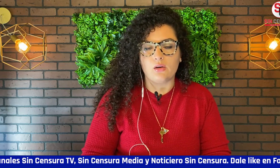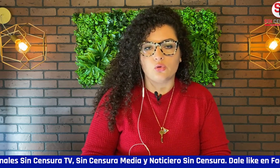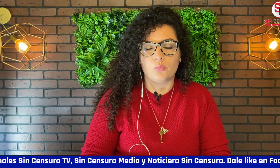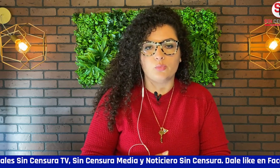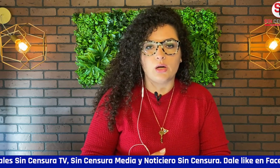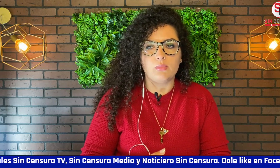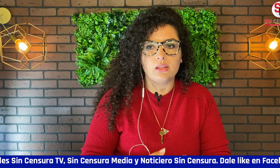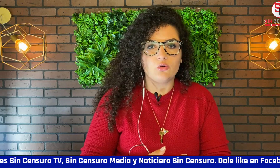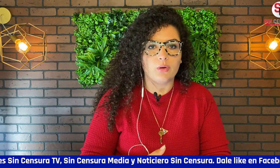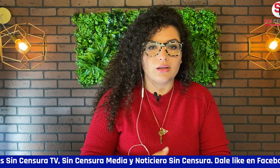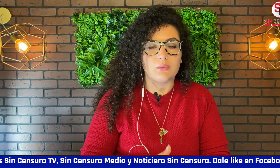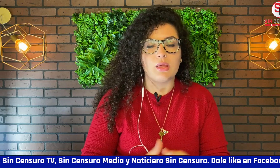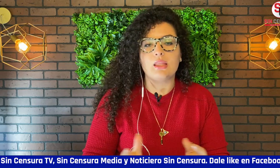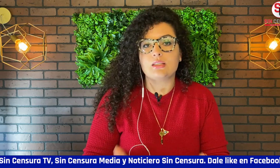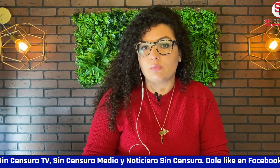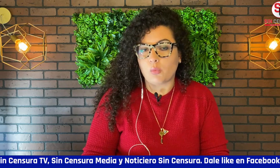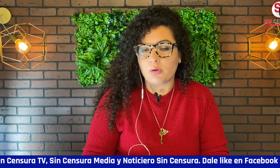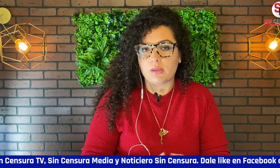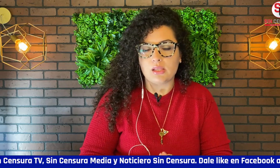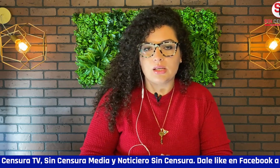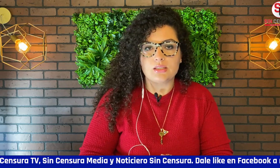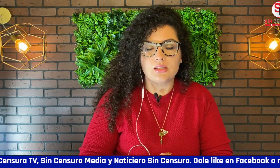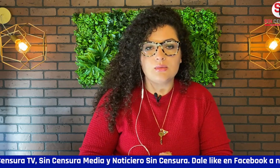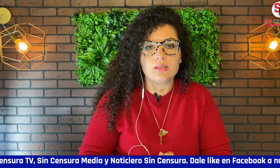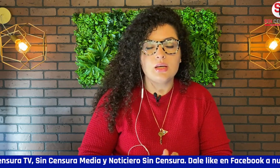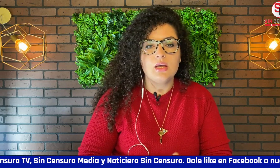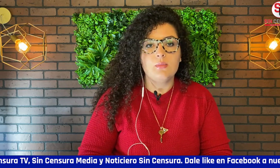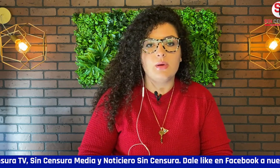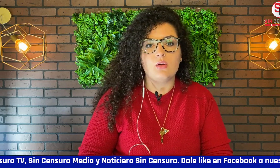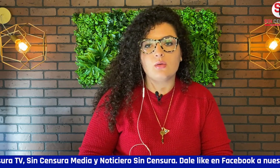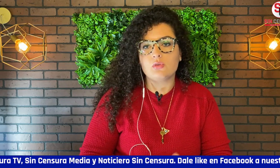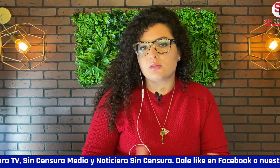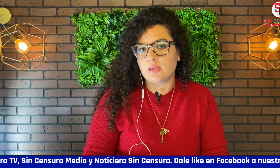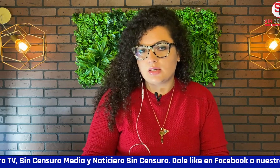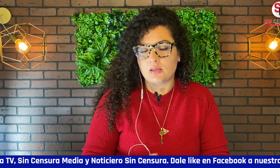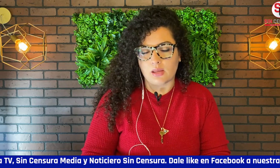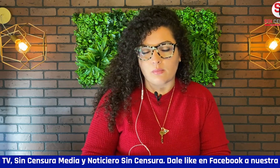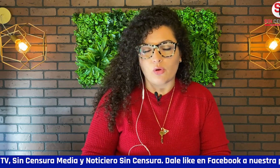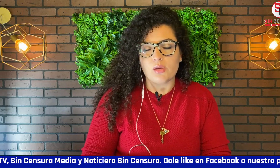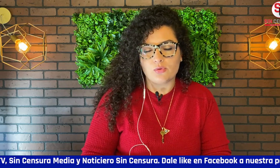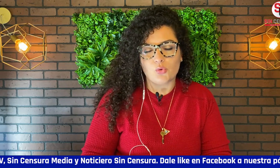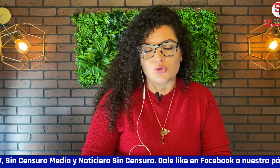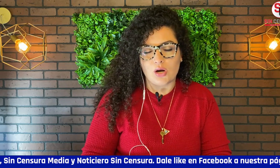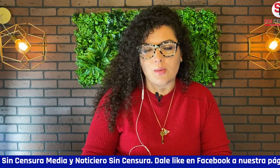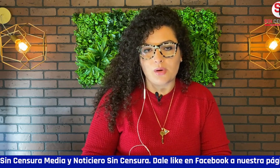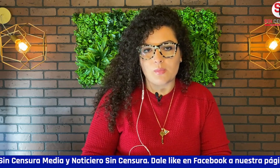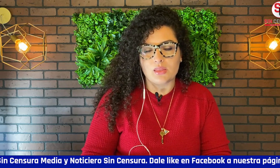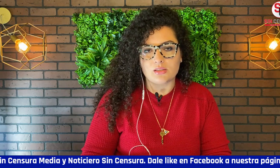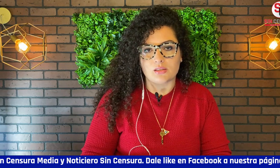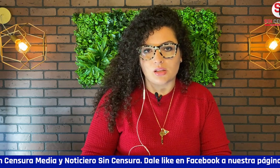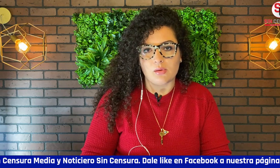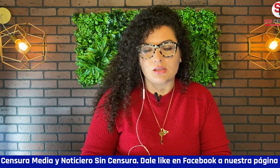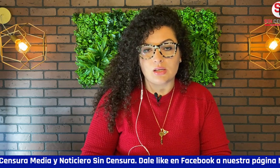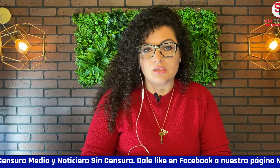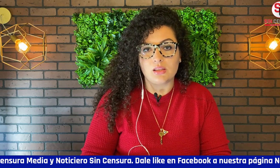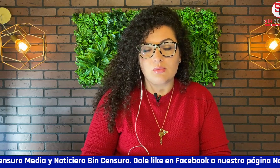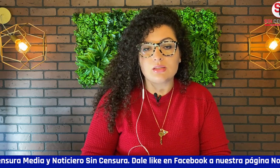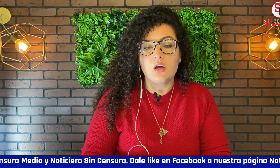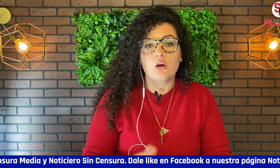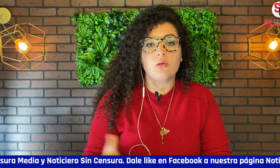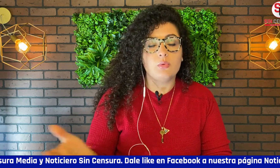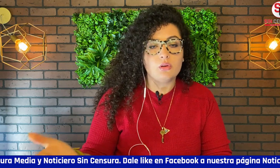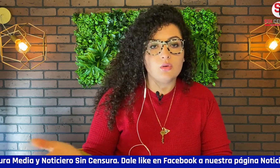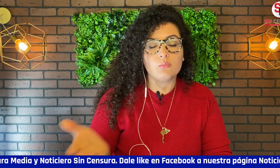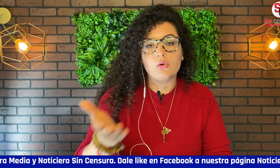bolsita para los grupos parlamentarios, para actividades propiamente legislativas, pero que muchas veces, y vaya, podemos cuestionar ampliamente estas actividades